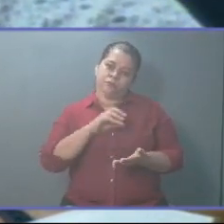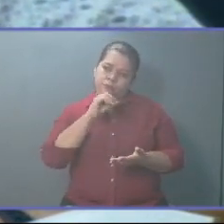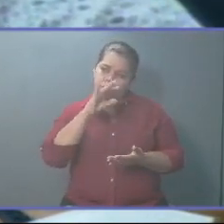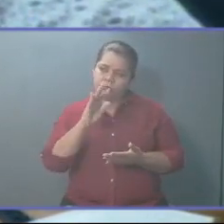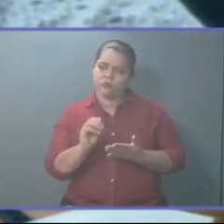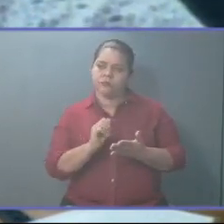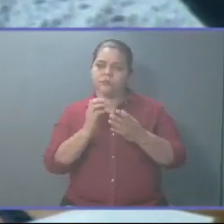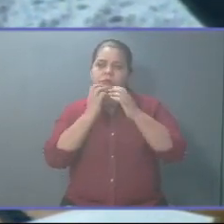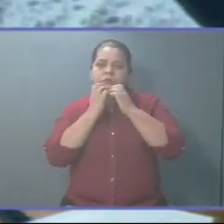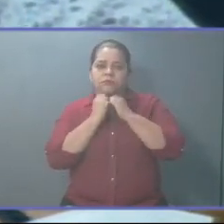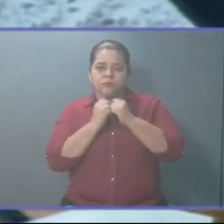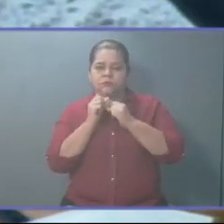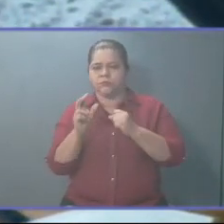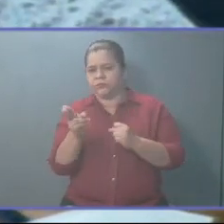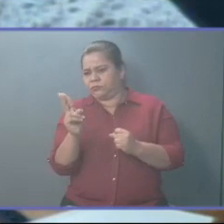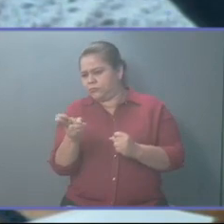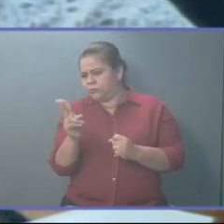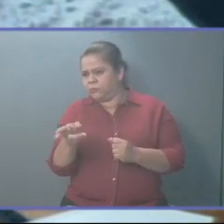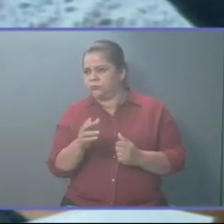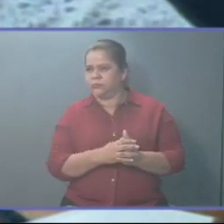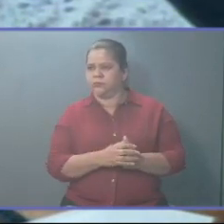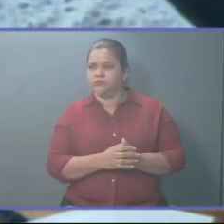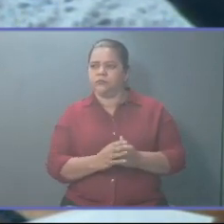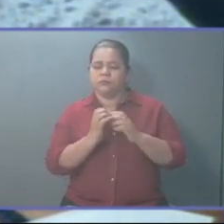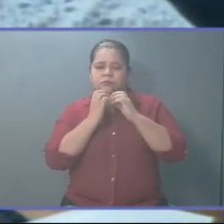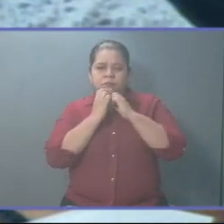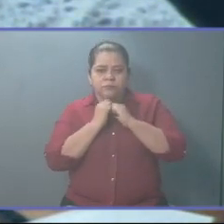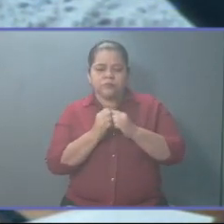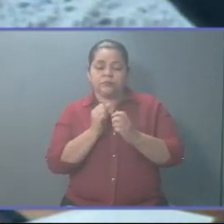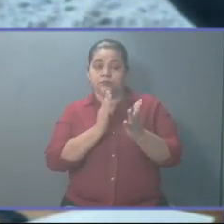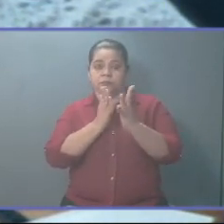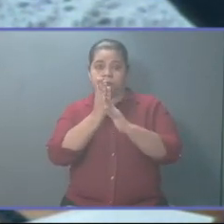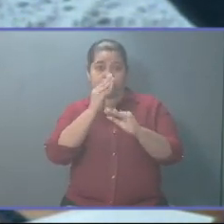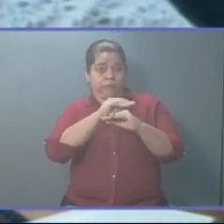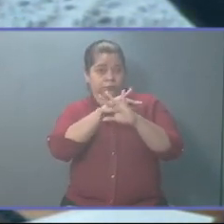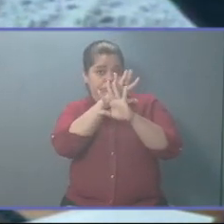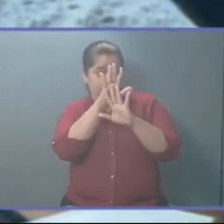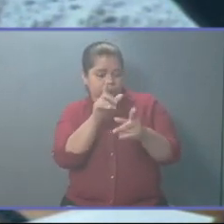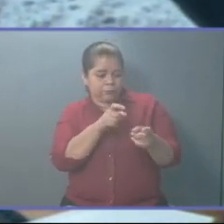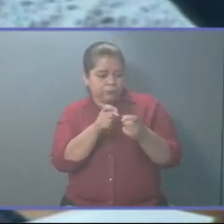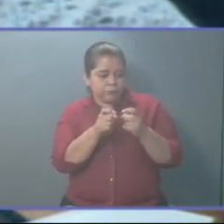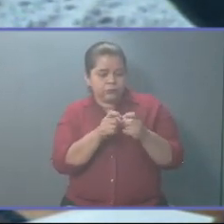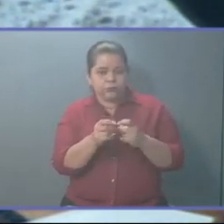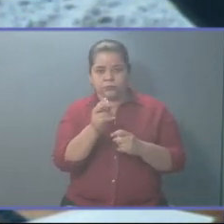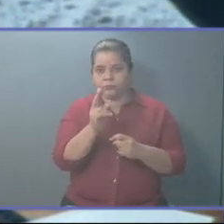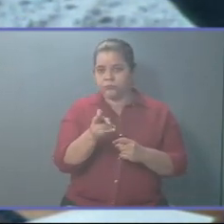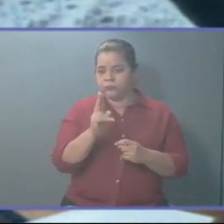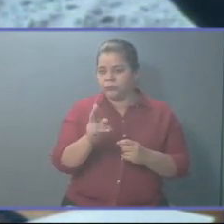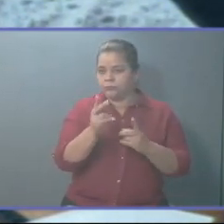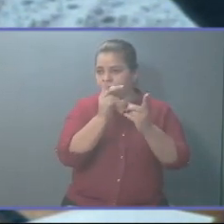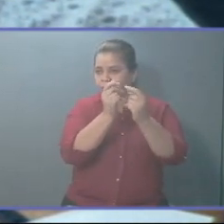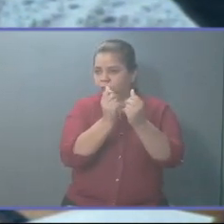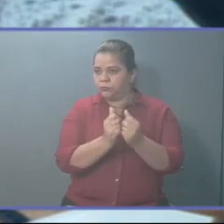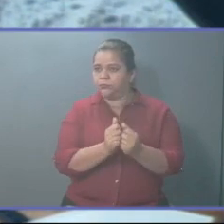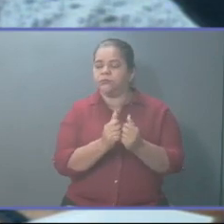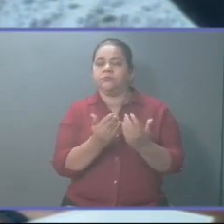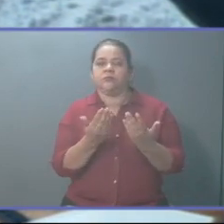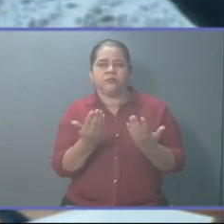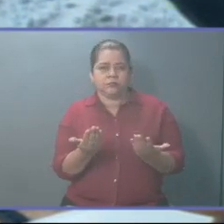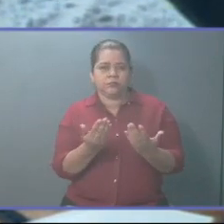ejercer una tutela, lo mismo que dice allá prácticamente, ejercer una tutela de la transparencia en la administración y ejecución de los recursos que conforman al Fideicomiso para